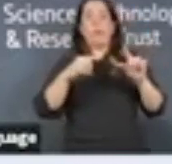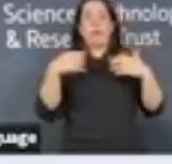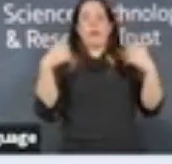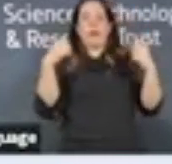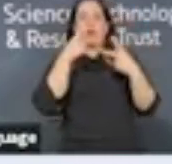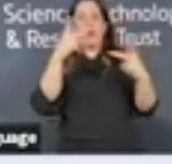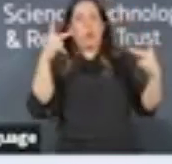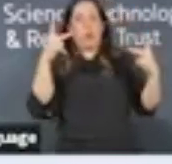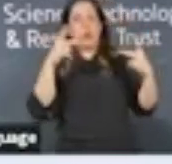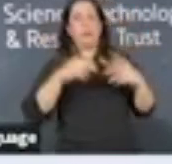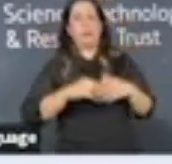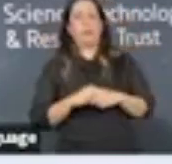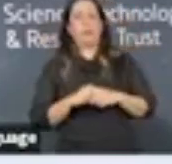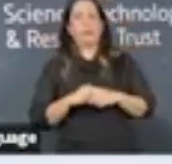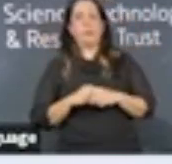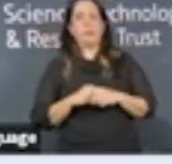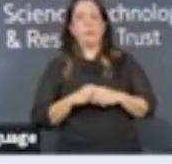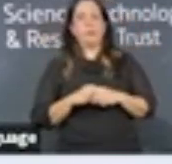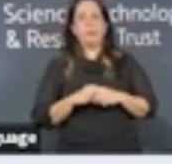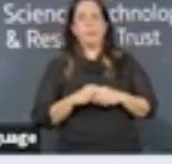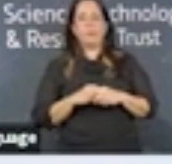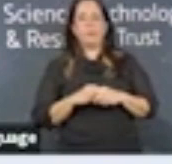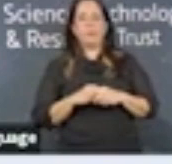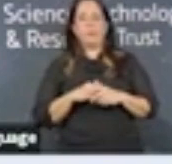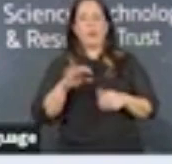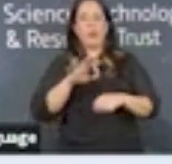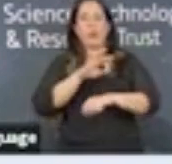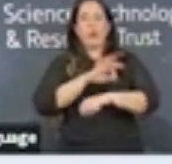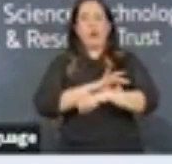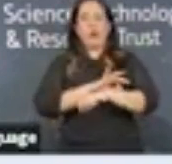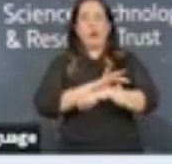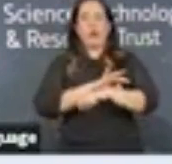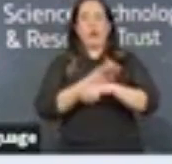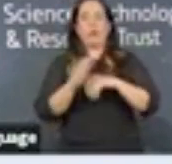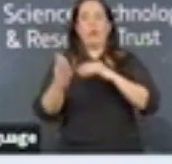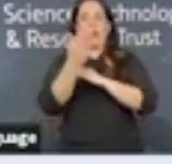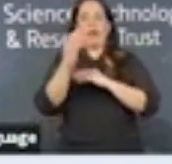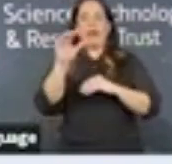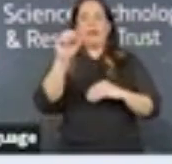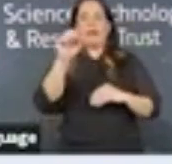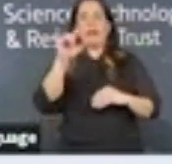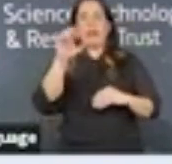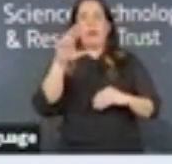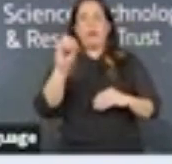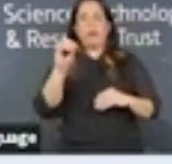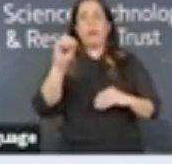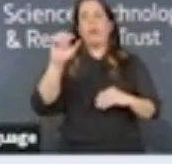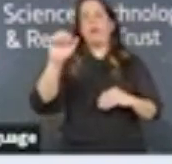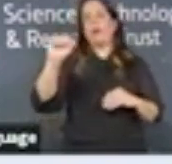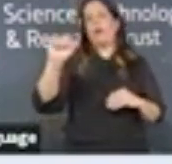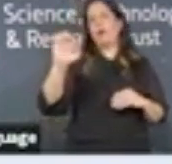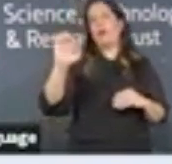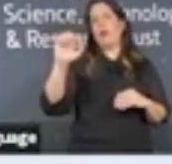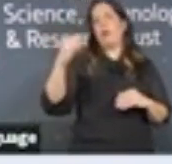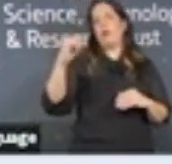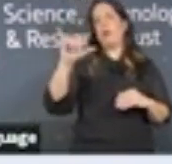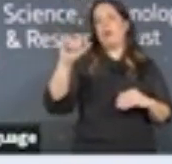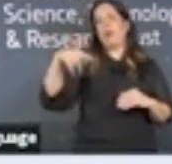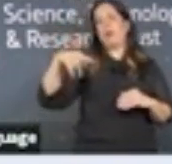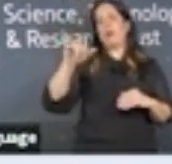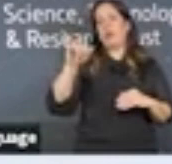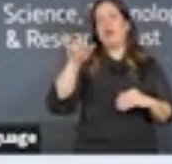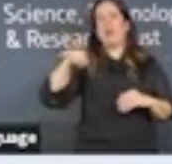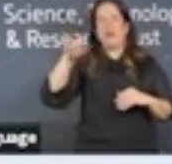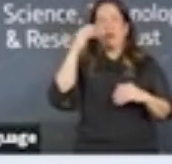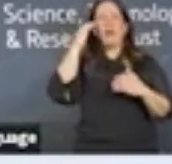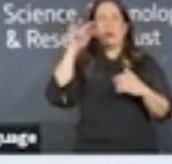pública. El mosquito diurno casero, el Aedes aegypti, que transmite, como sabemos, los virus del